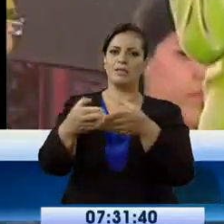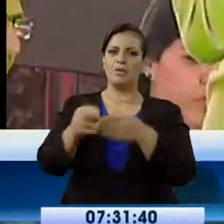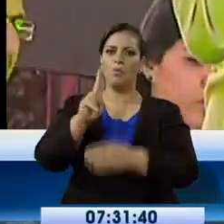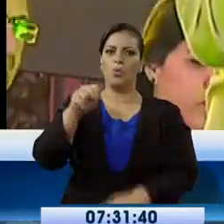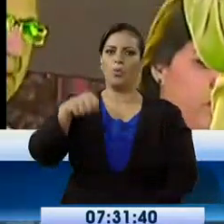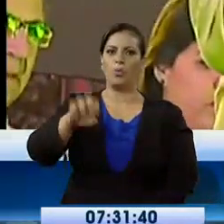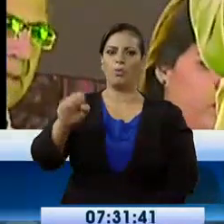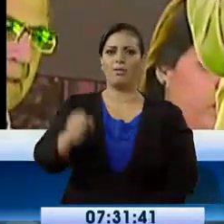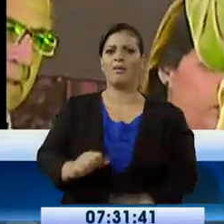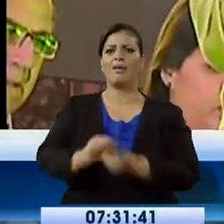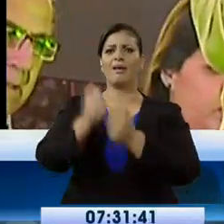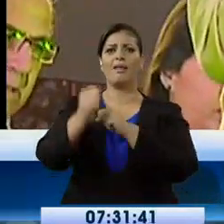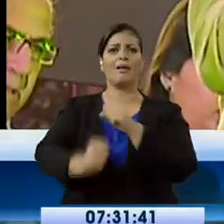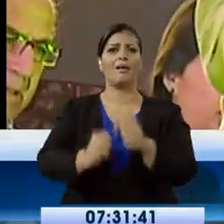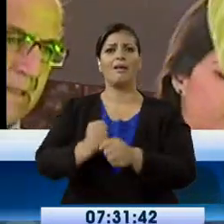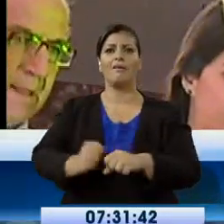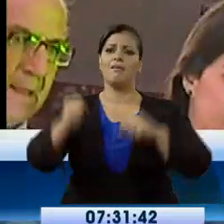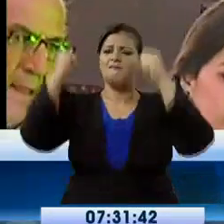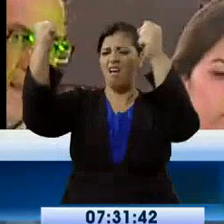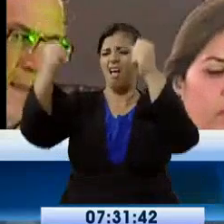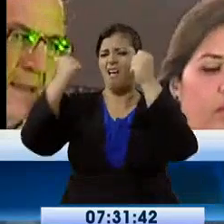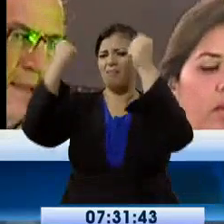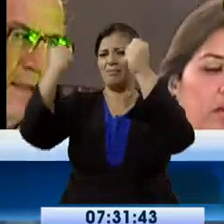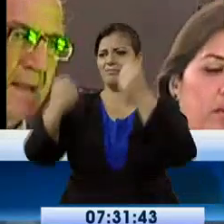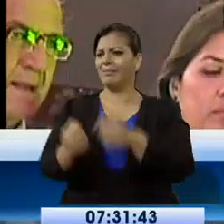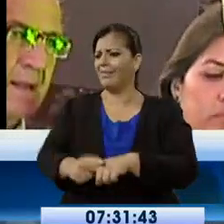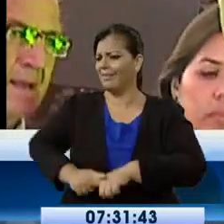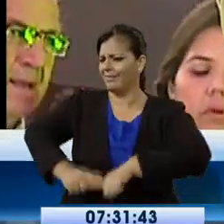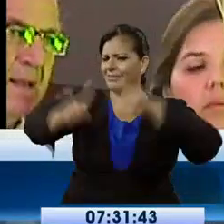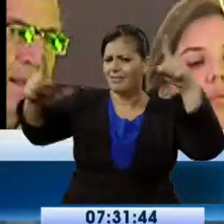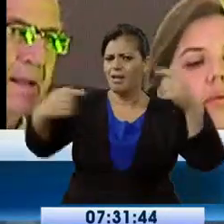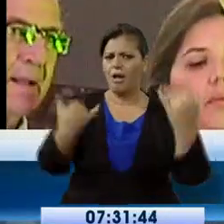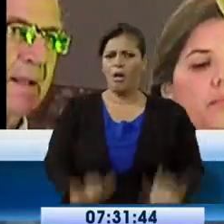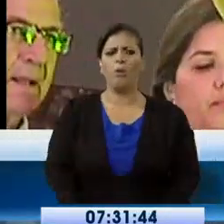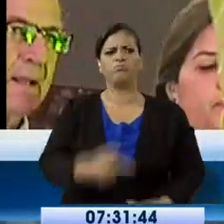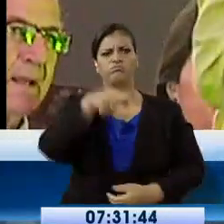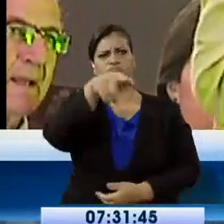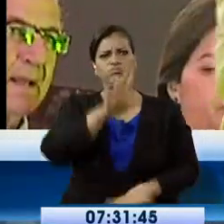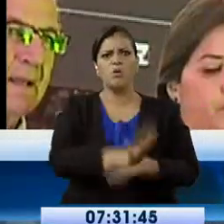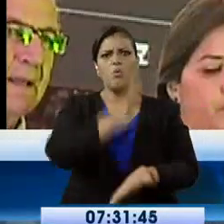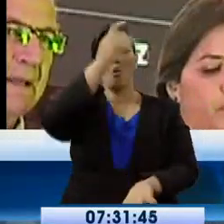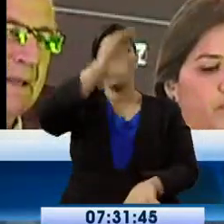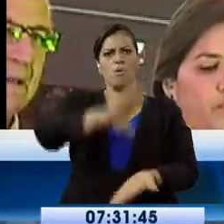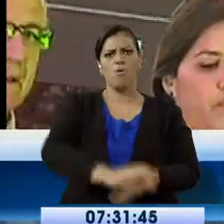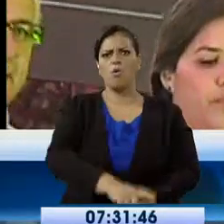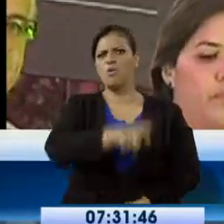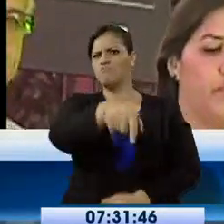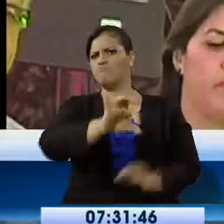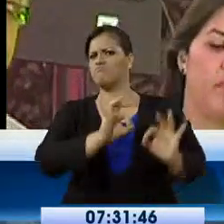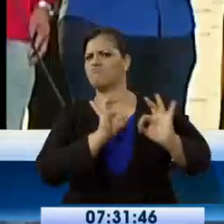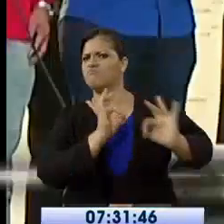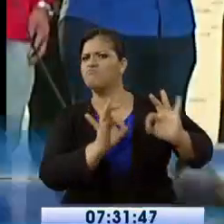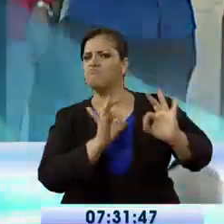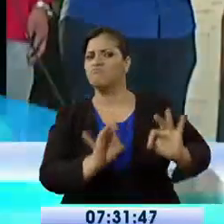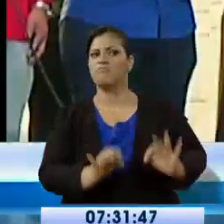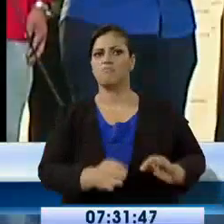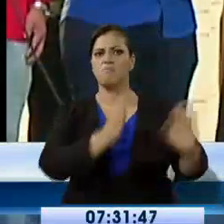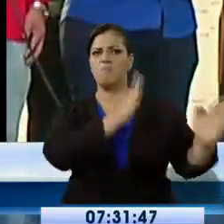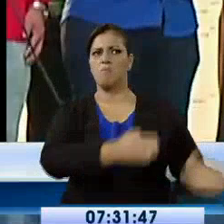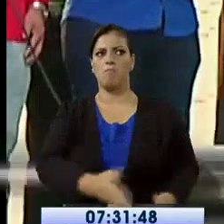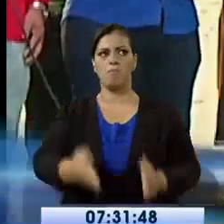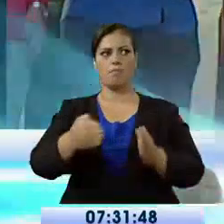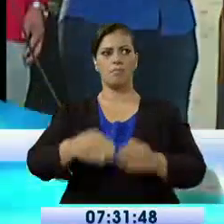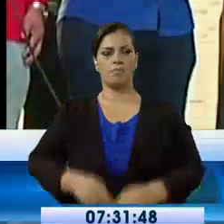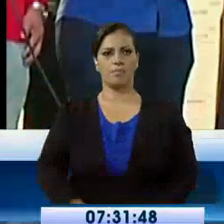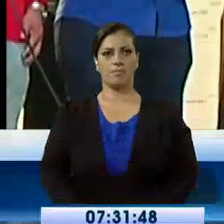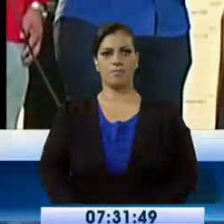hoy tenemos una verdadera educación, verdaderas escuelas, un verdadero plan. Tras las